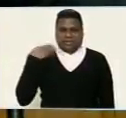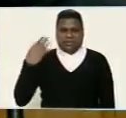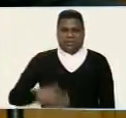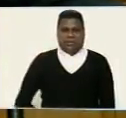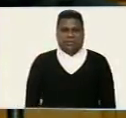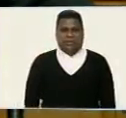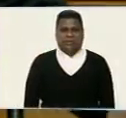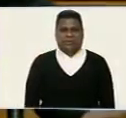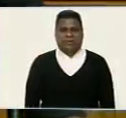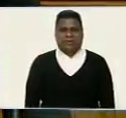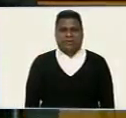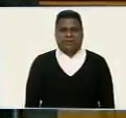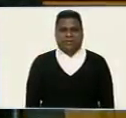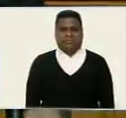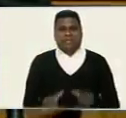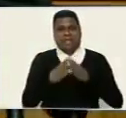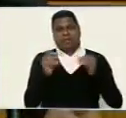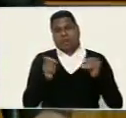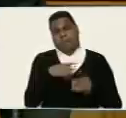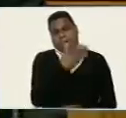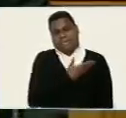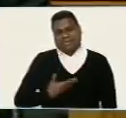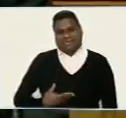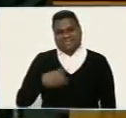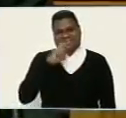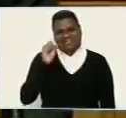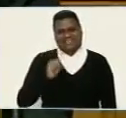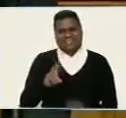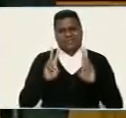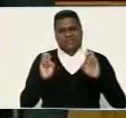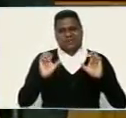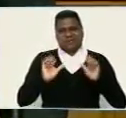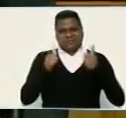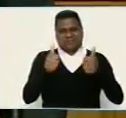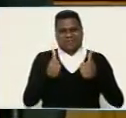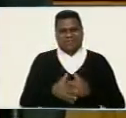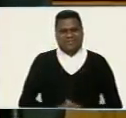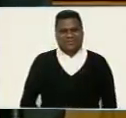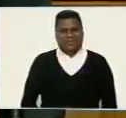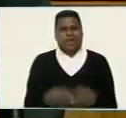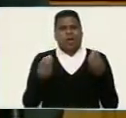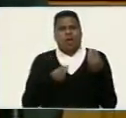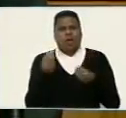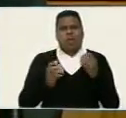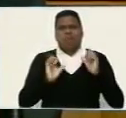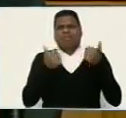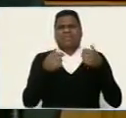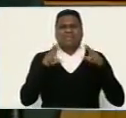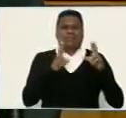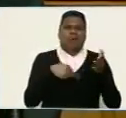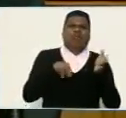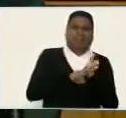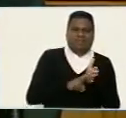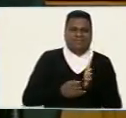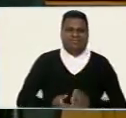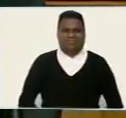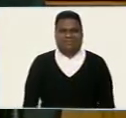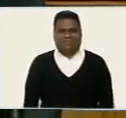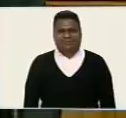el compañero presidente Nicolás Maduro, el nuevo comienzo. ¿Cómo comenzar de nuevo?